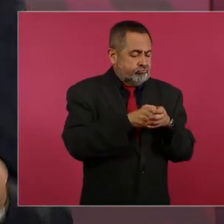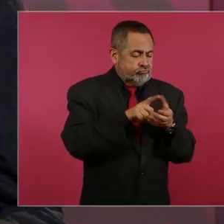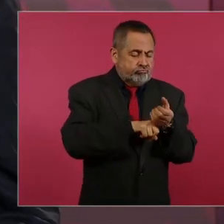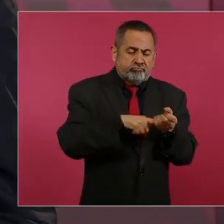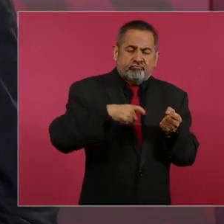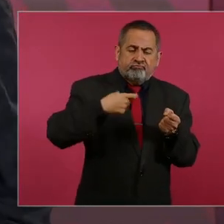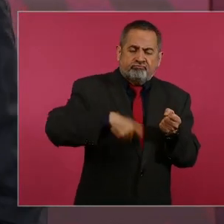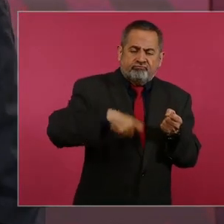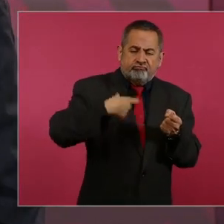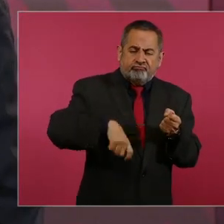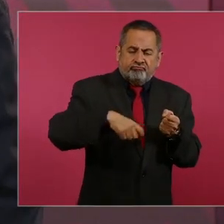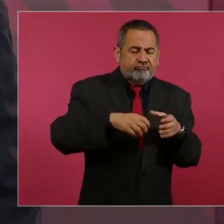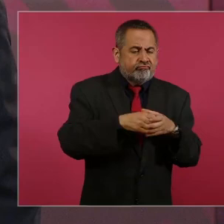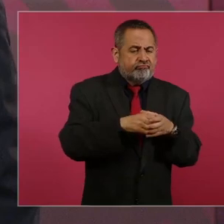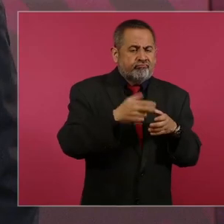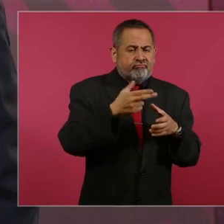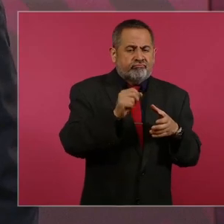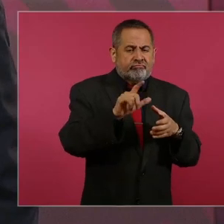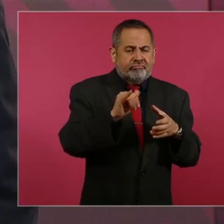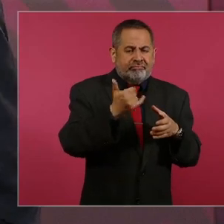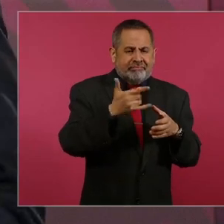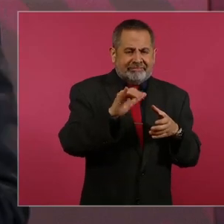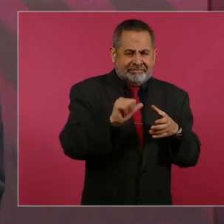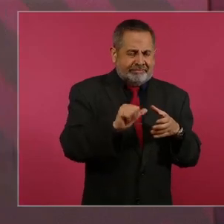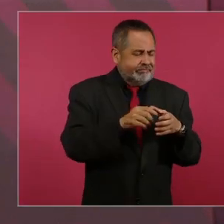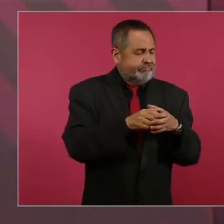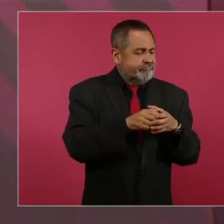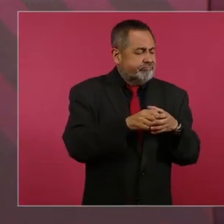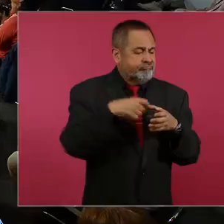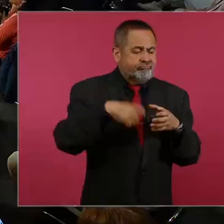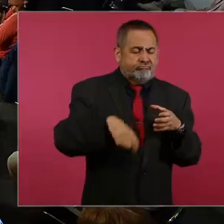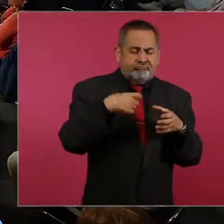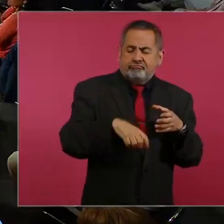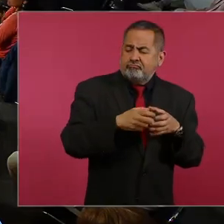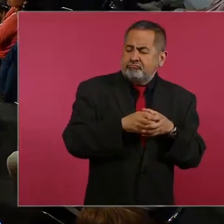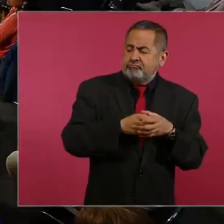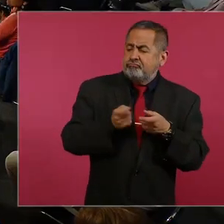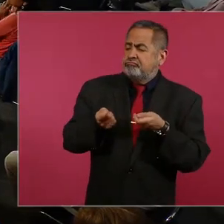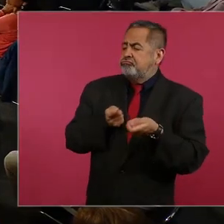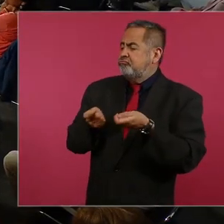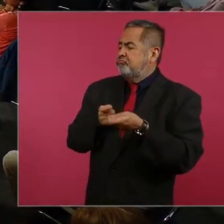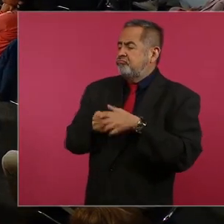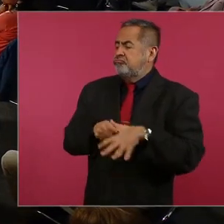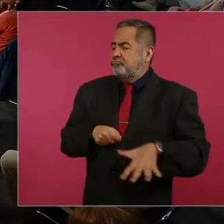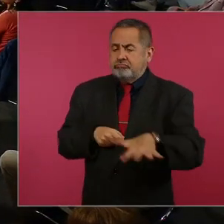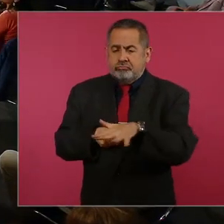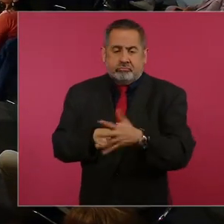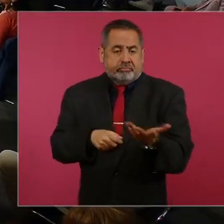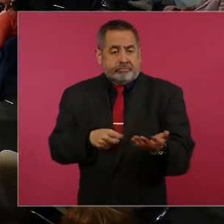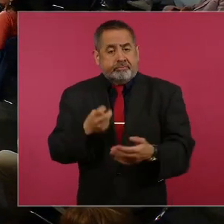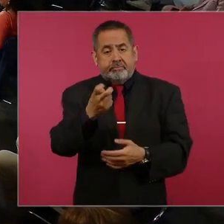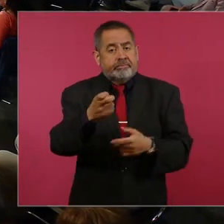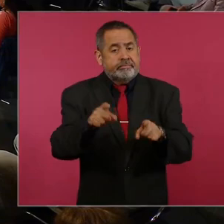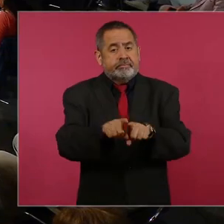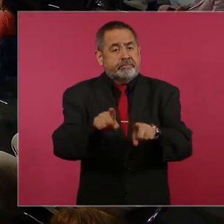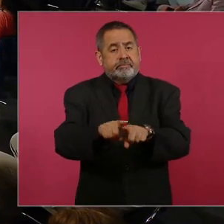y así era el gobierno de México